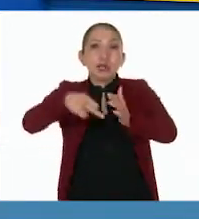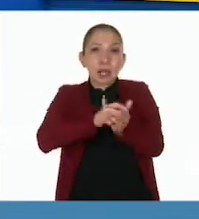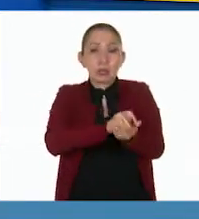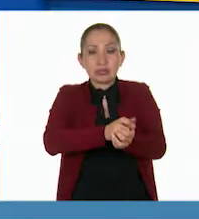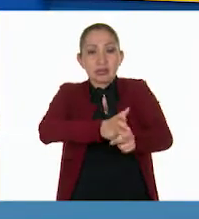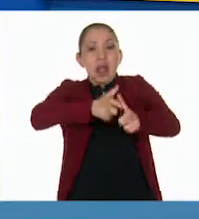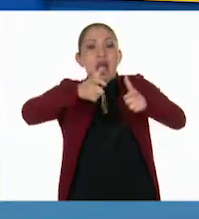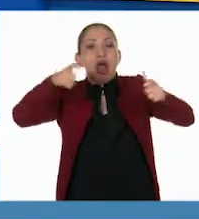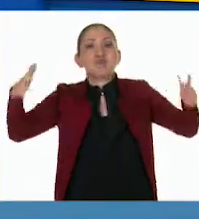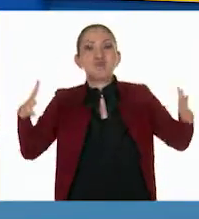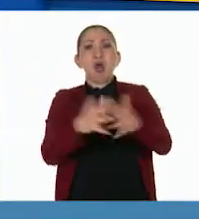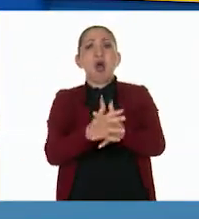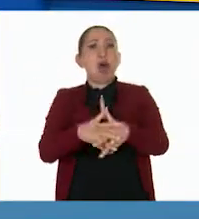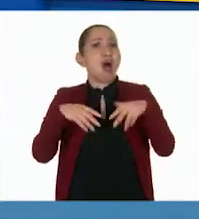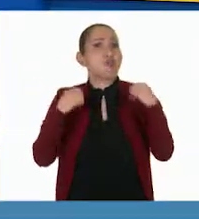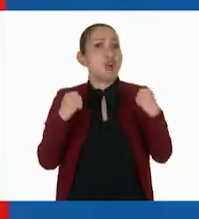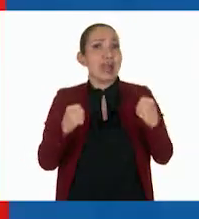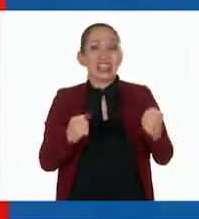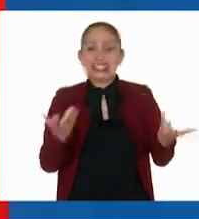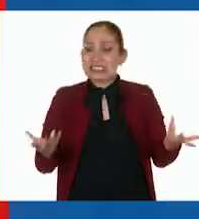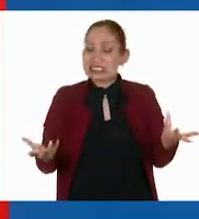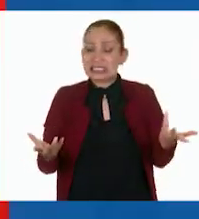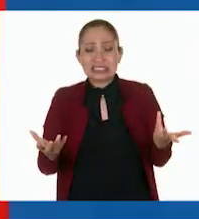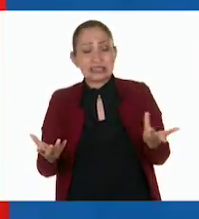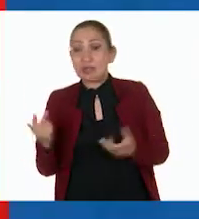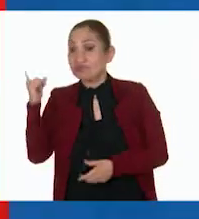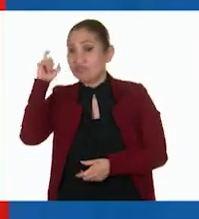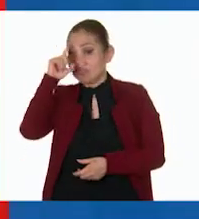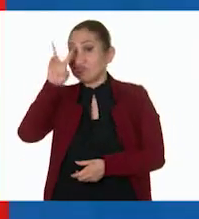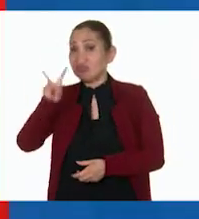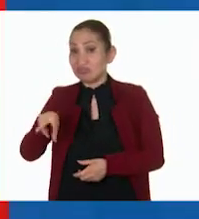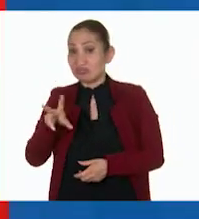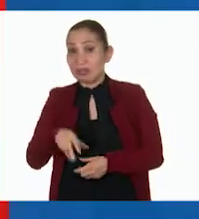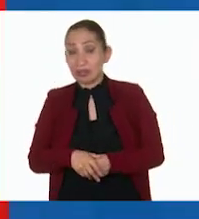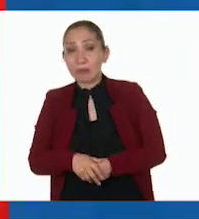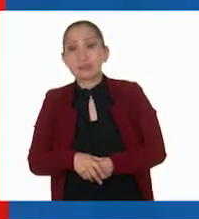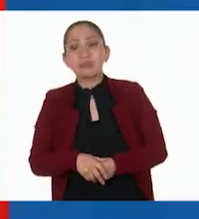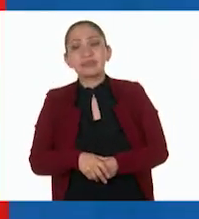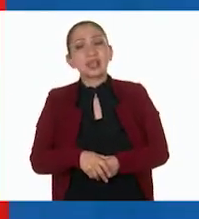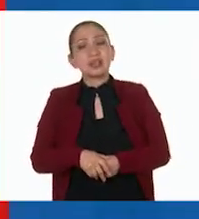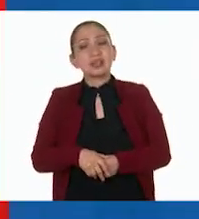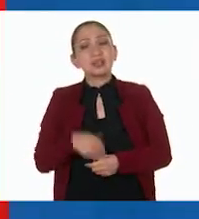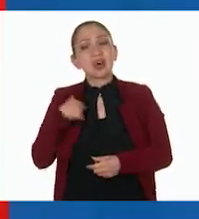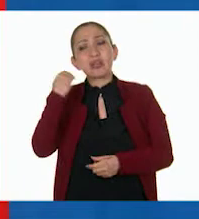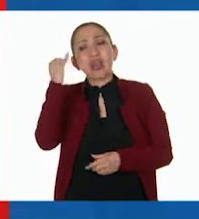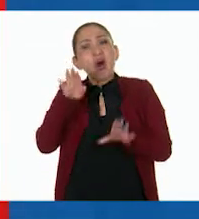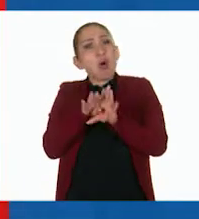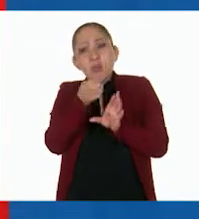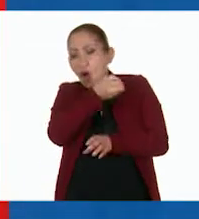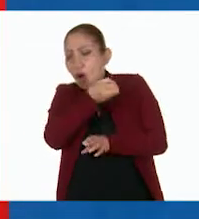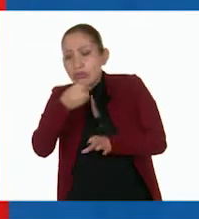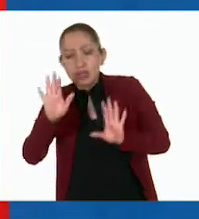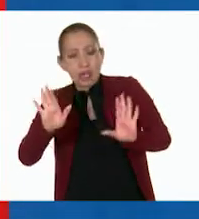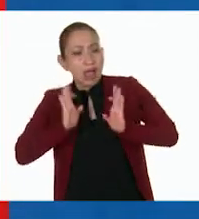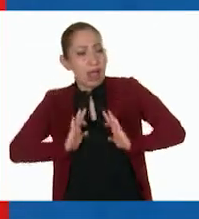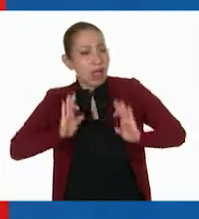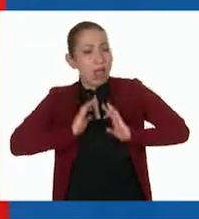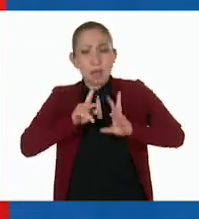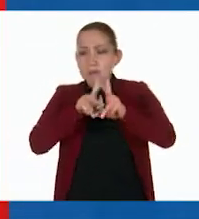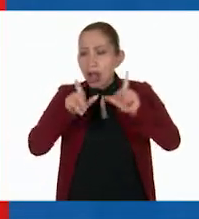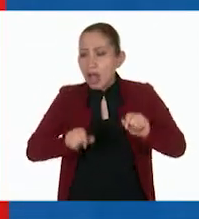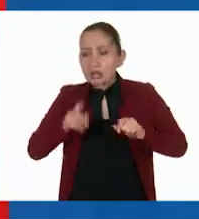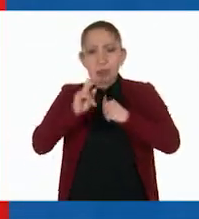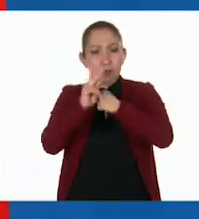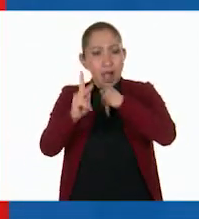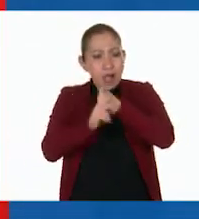nuevo gran conflicto armado. Híjole, qué difícil situación. La verdad, no se me ocurre cómo podrían hacerle para pacificar un